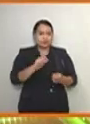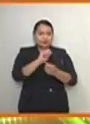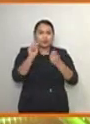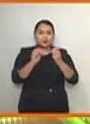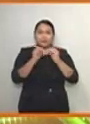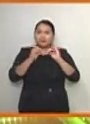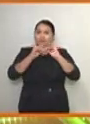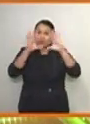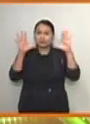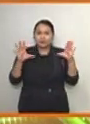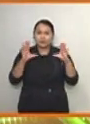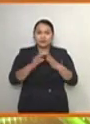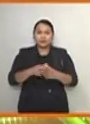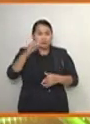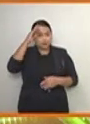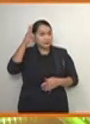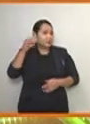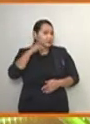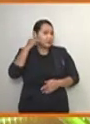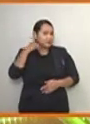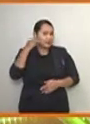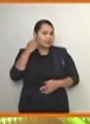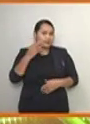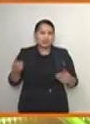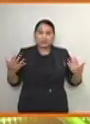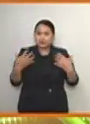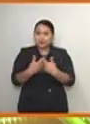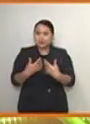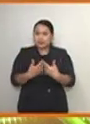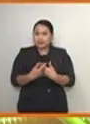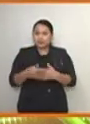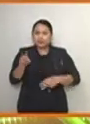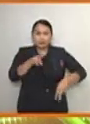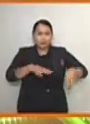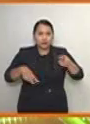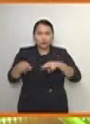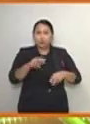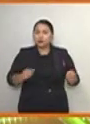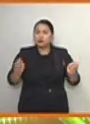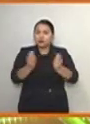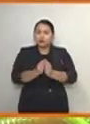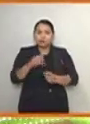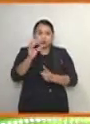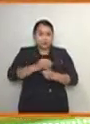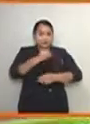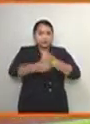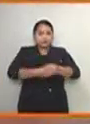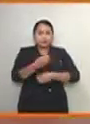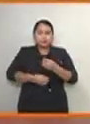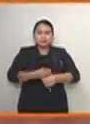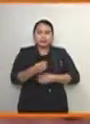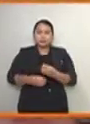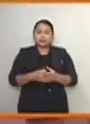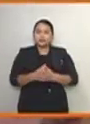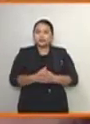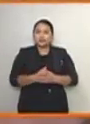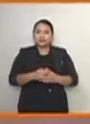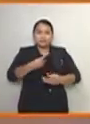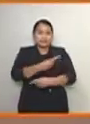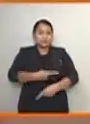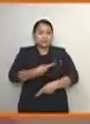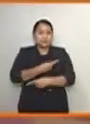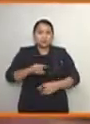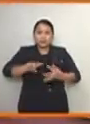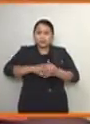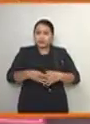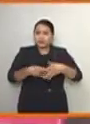la mañana te saluda marcela y me encuentra en compañía de nuestro autor quien nos acompaña en cada uno de nuestros juegos y la diversión la vamos a